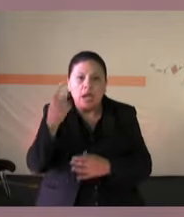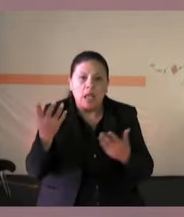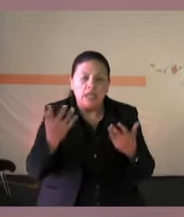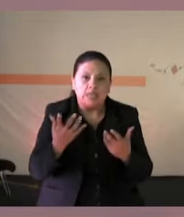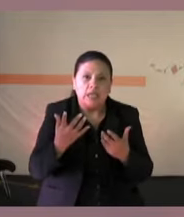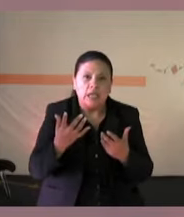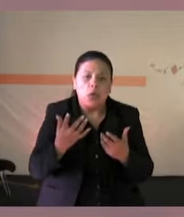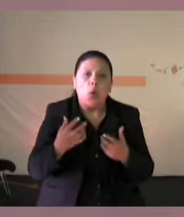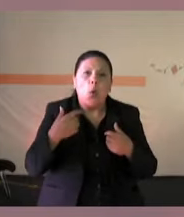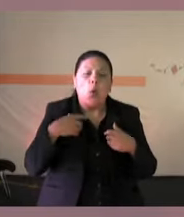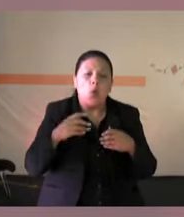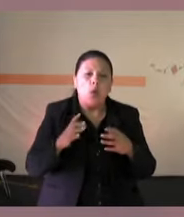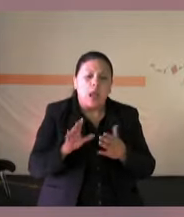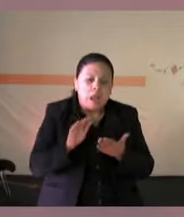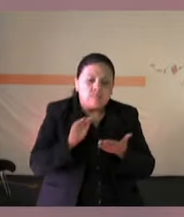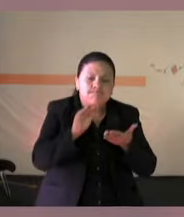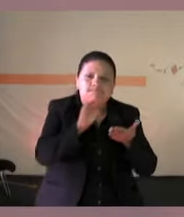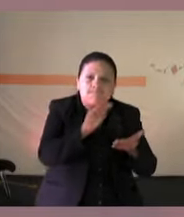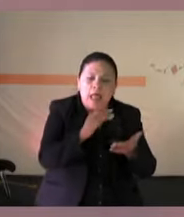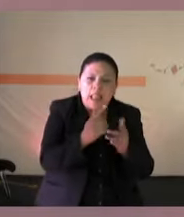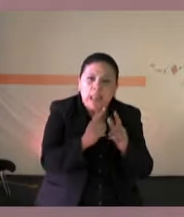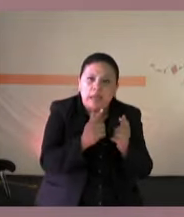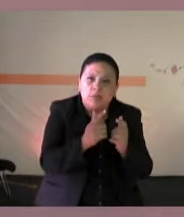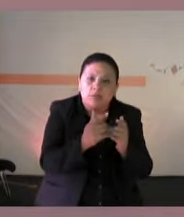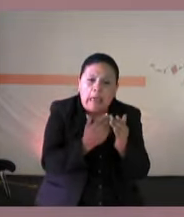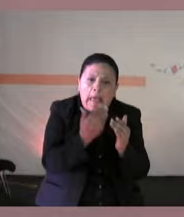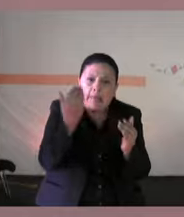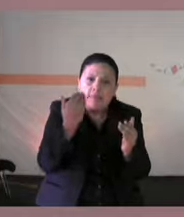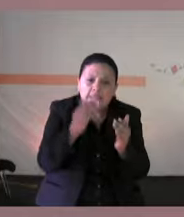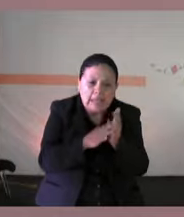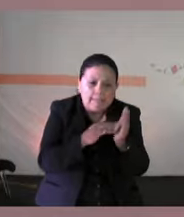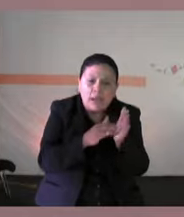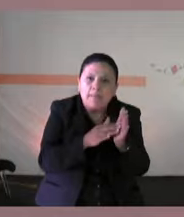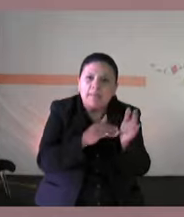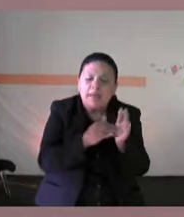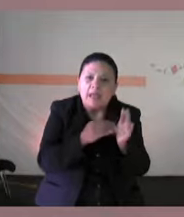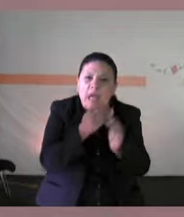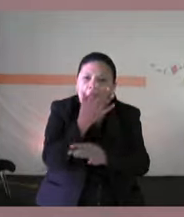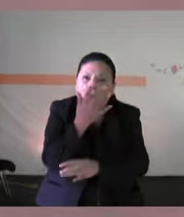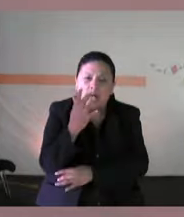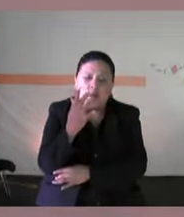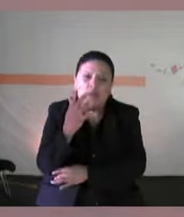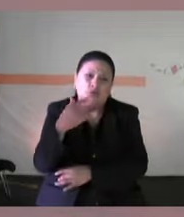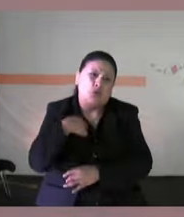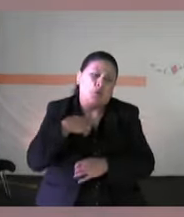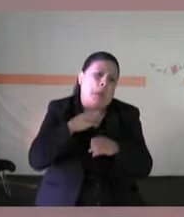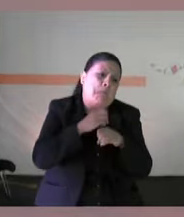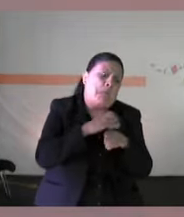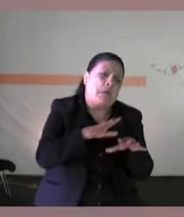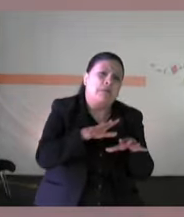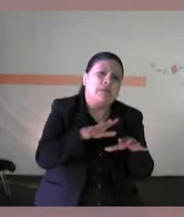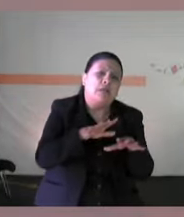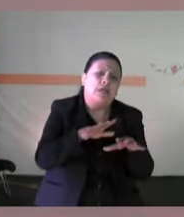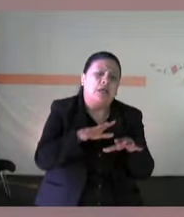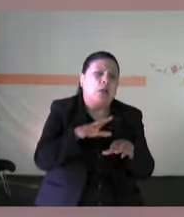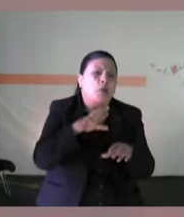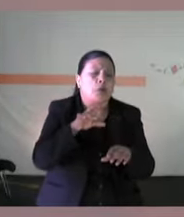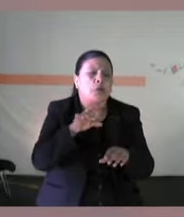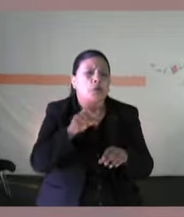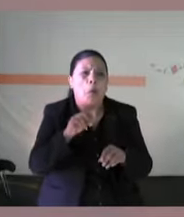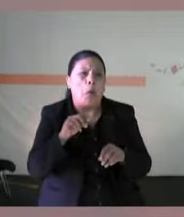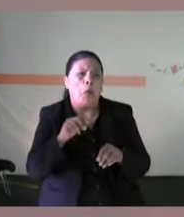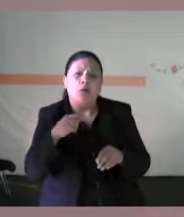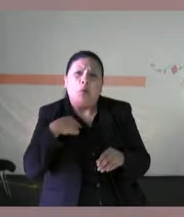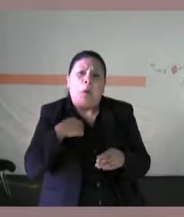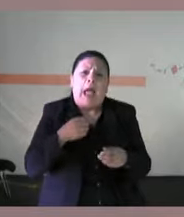O sea, los libros fueron árboles. Y yo no voy a publicar nada que no sea mejor que un